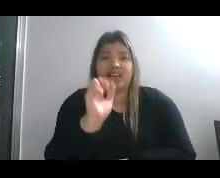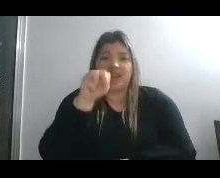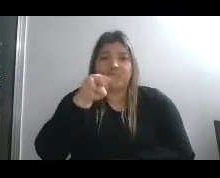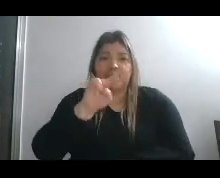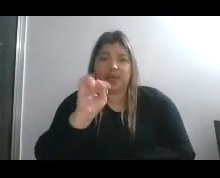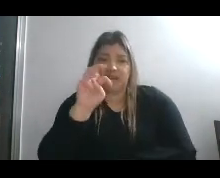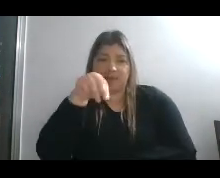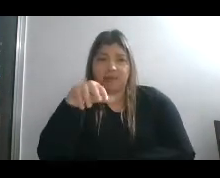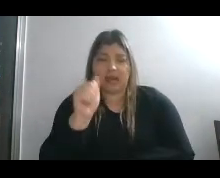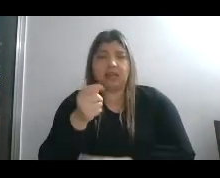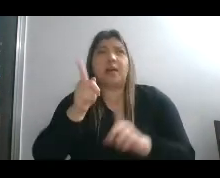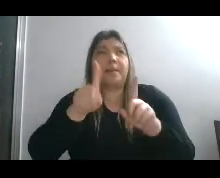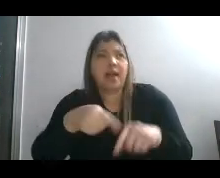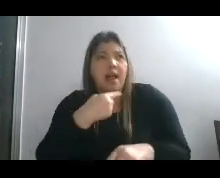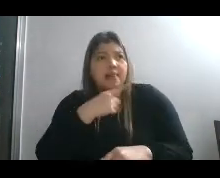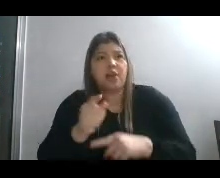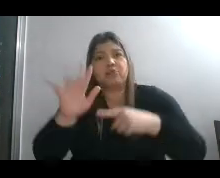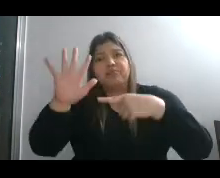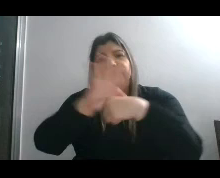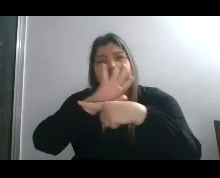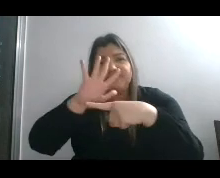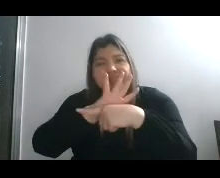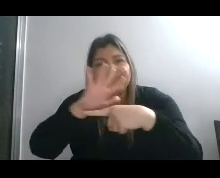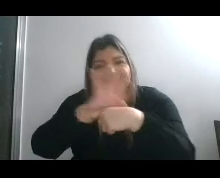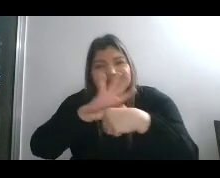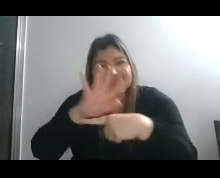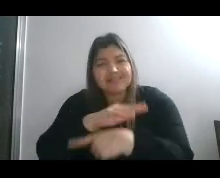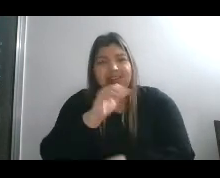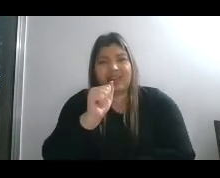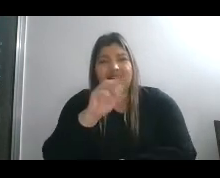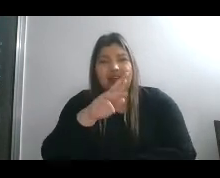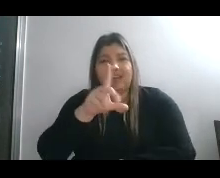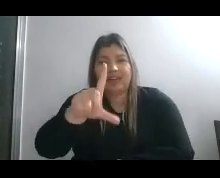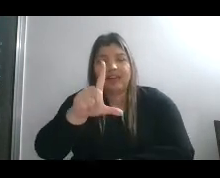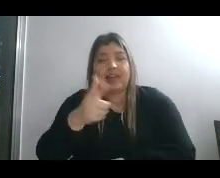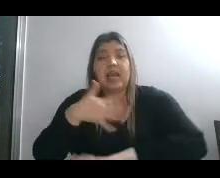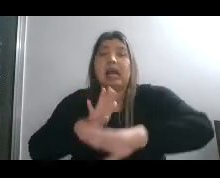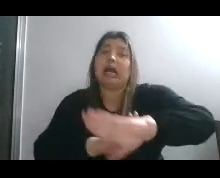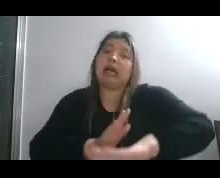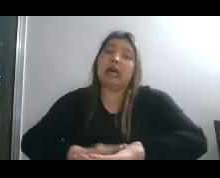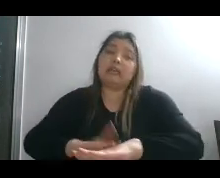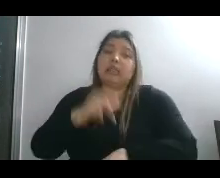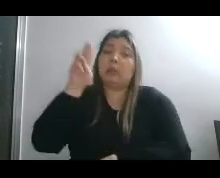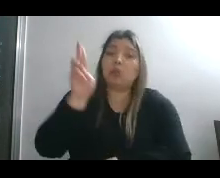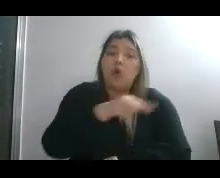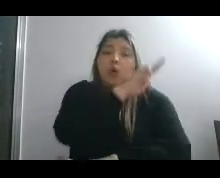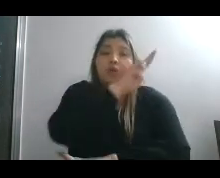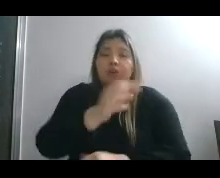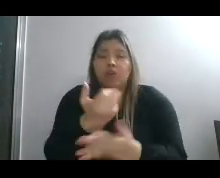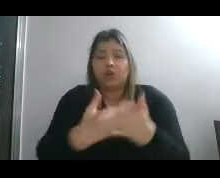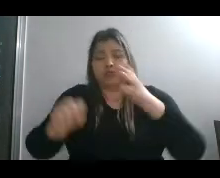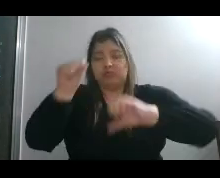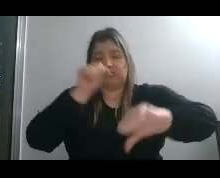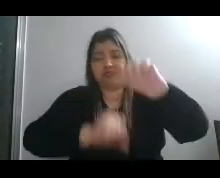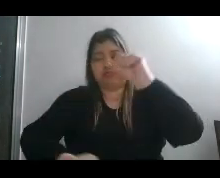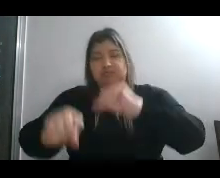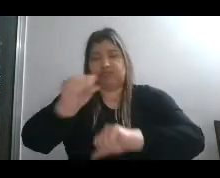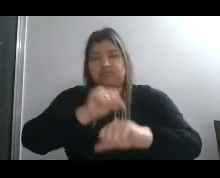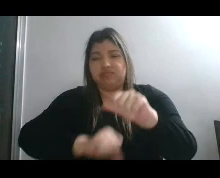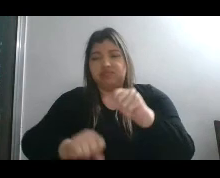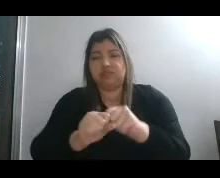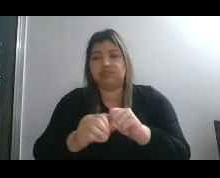de la ARL están. Bajo ninguna circunstancia el uso de productos químicos se puede utilizar en cabinas de